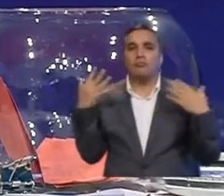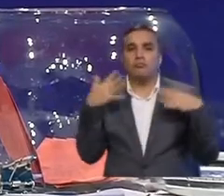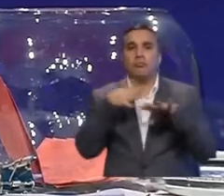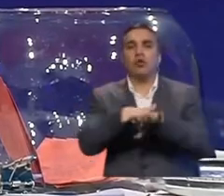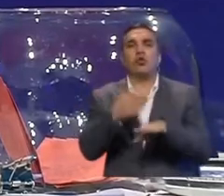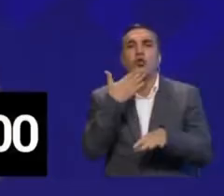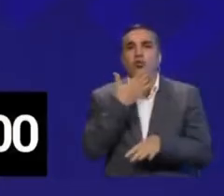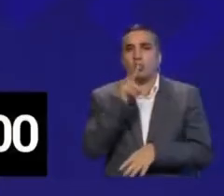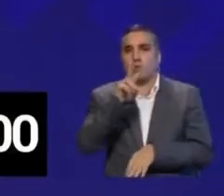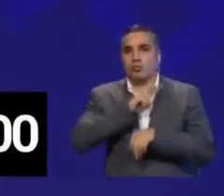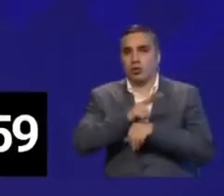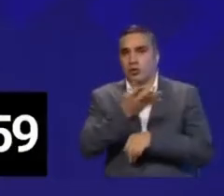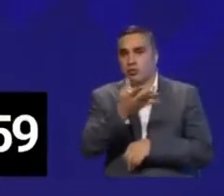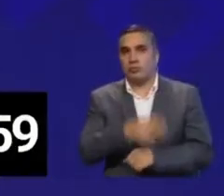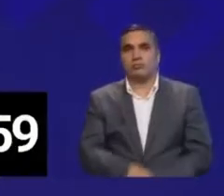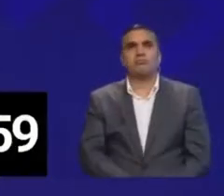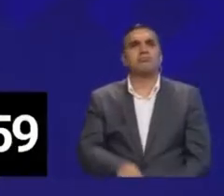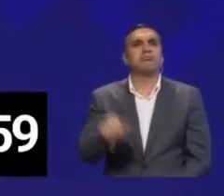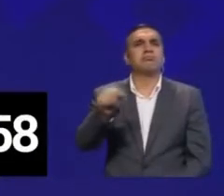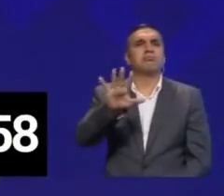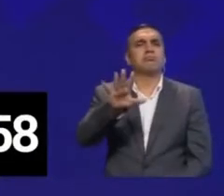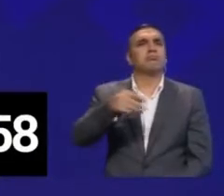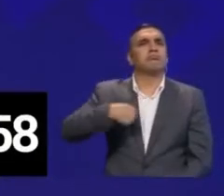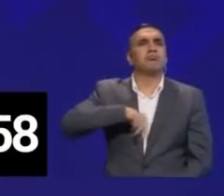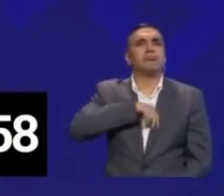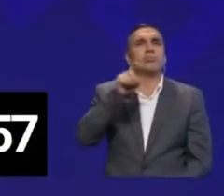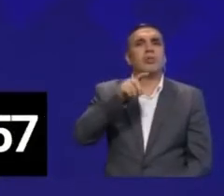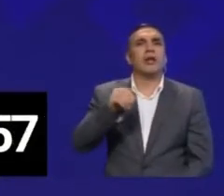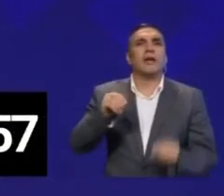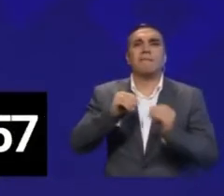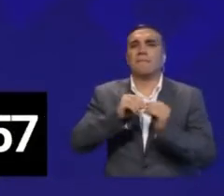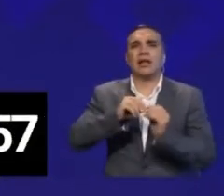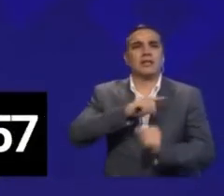2 minutos. Claro que sí. Necesitamos